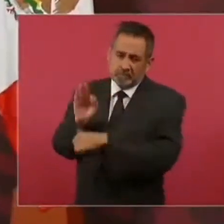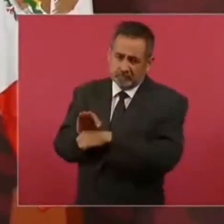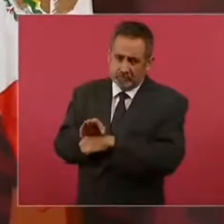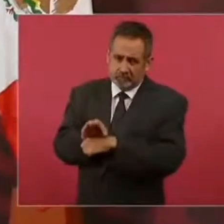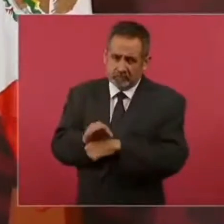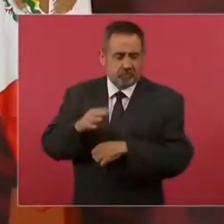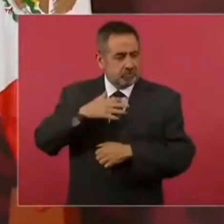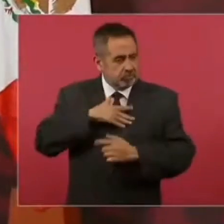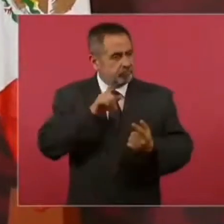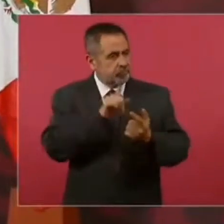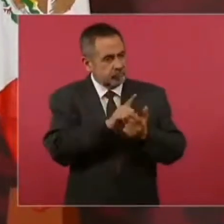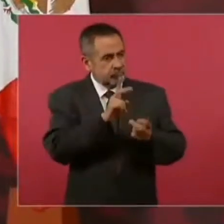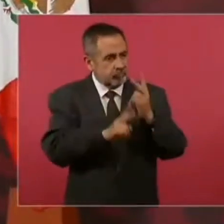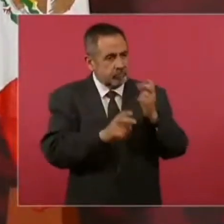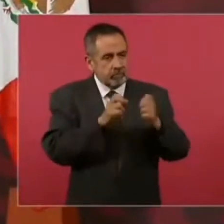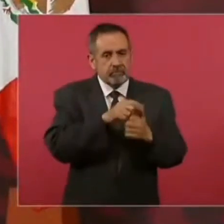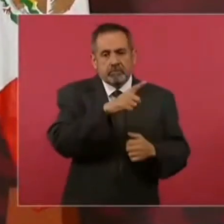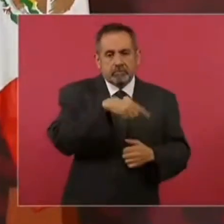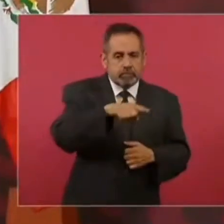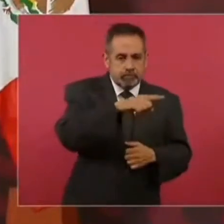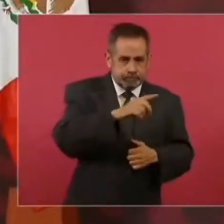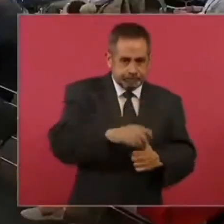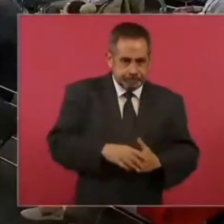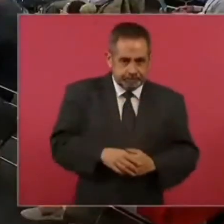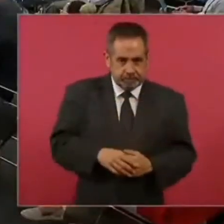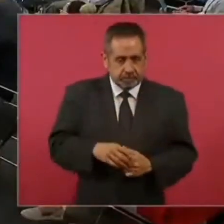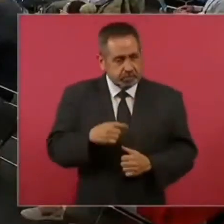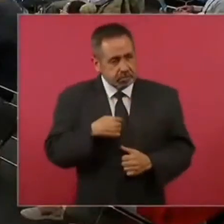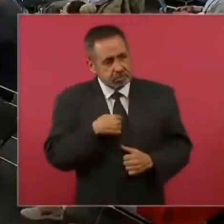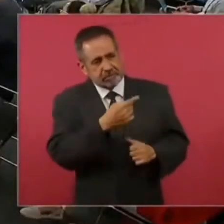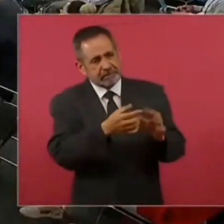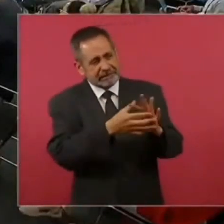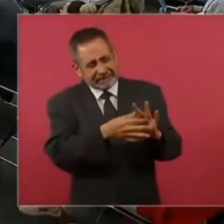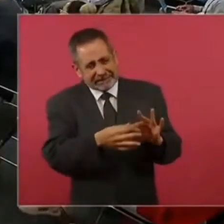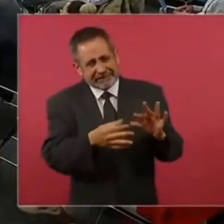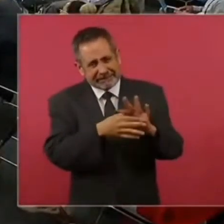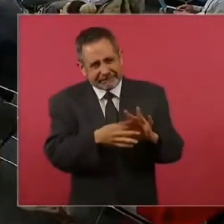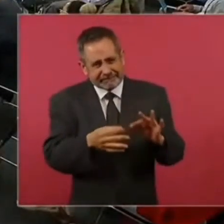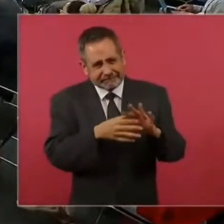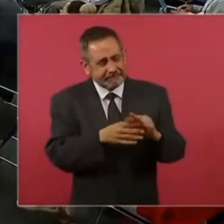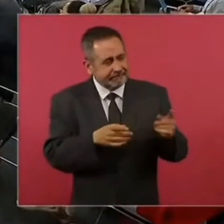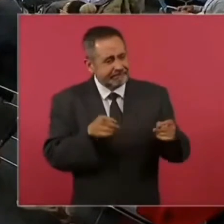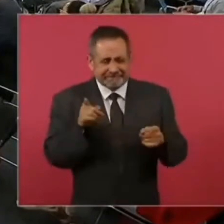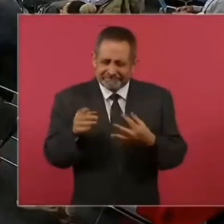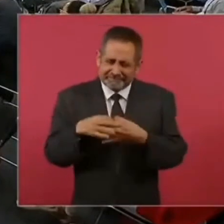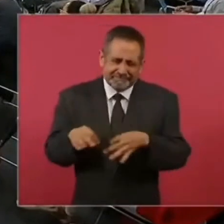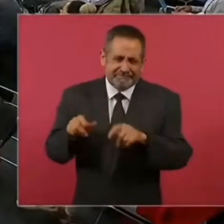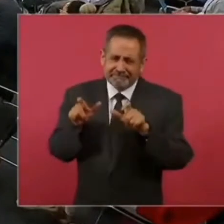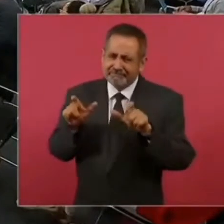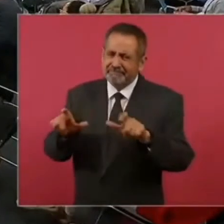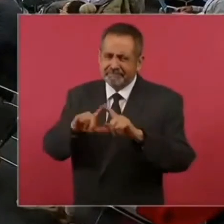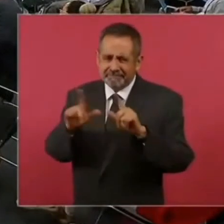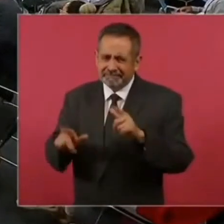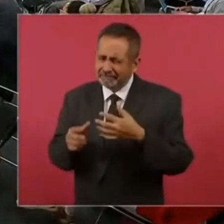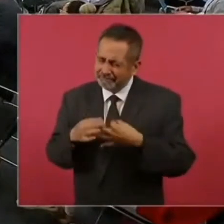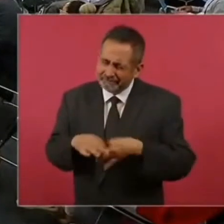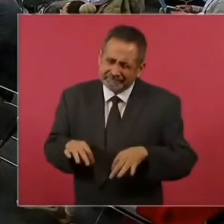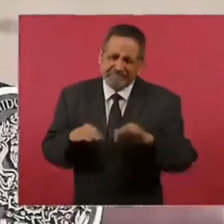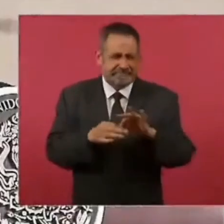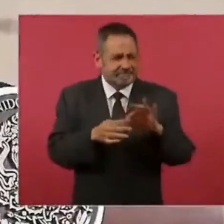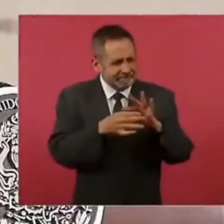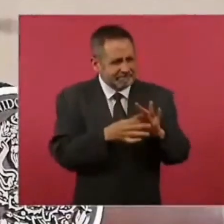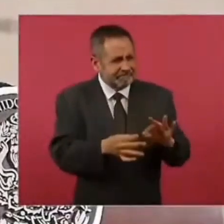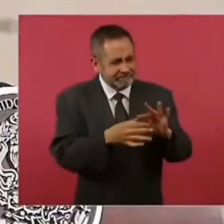que hable yo con ellos para explicarles la importancia que tiene.